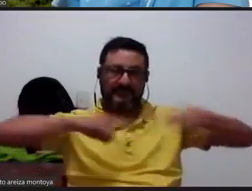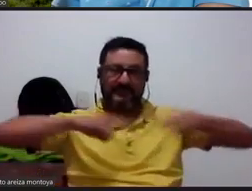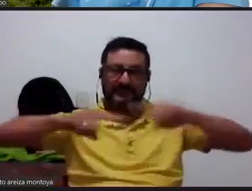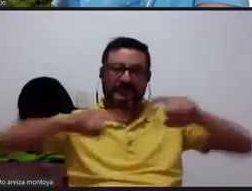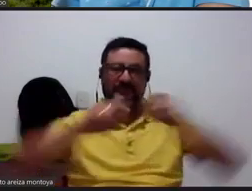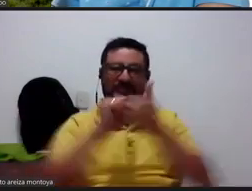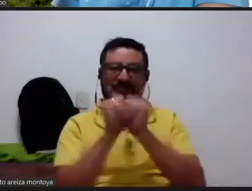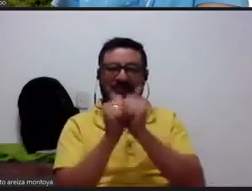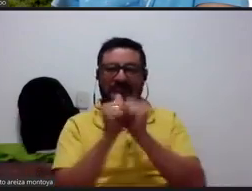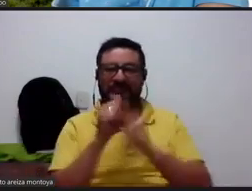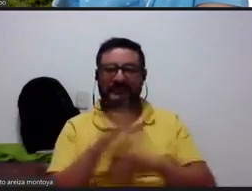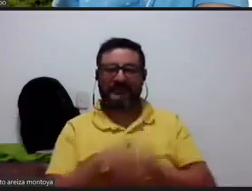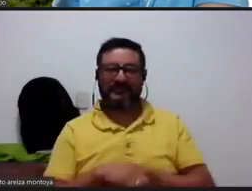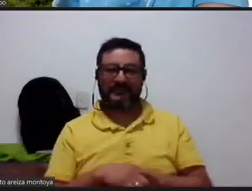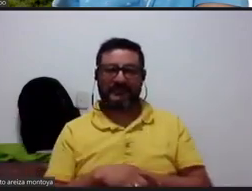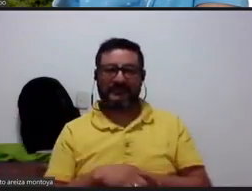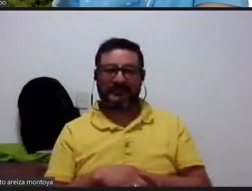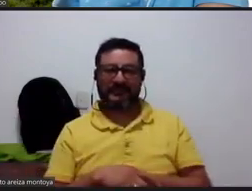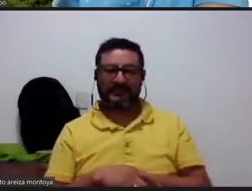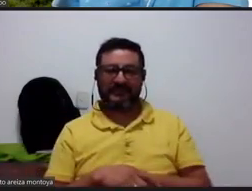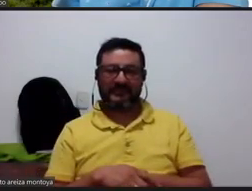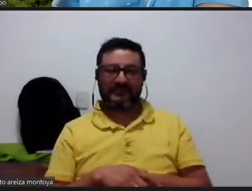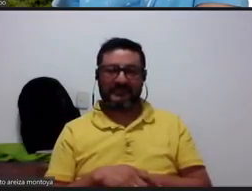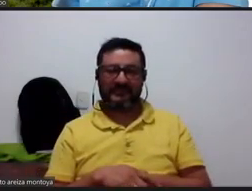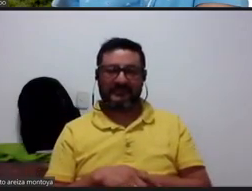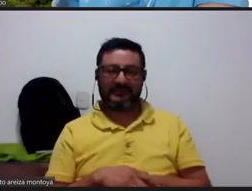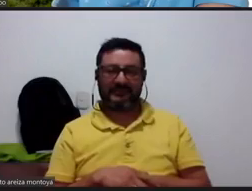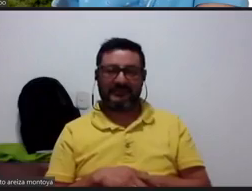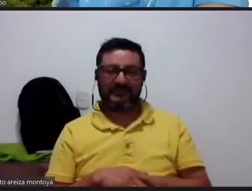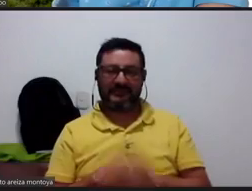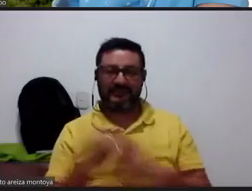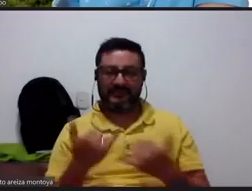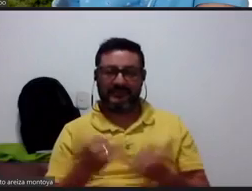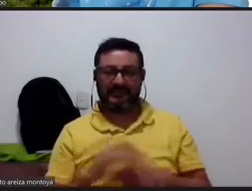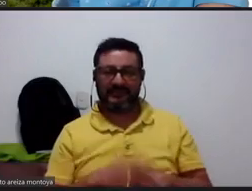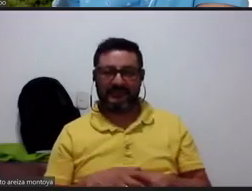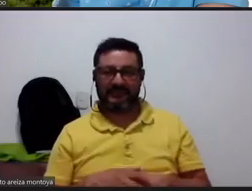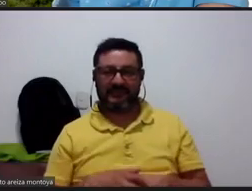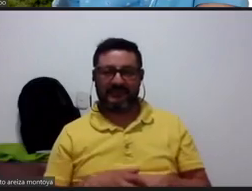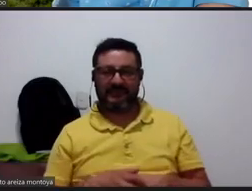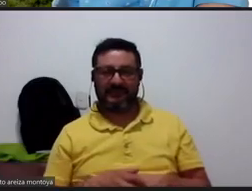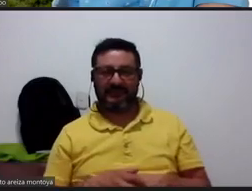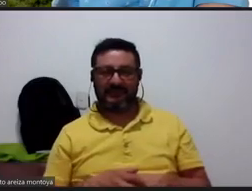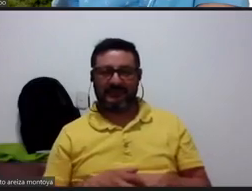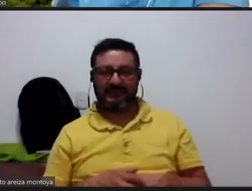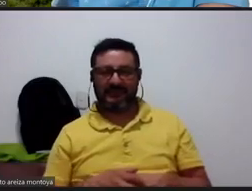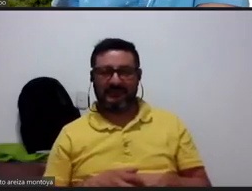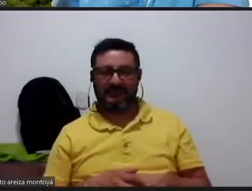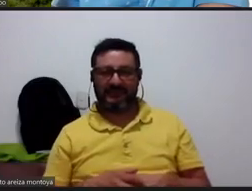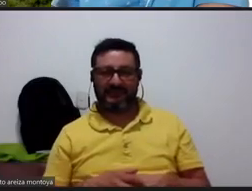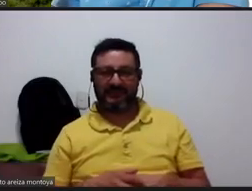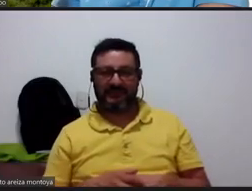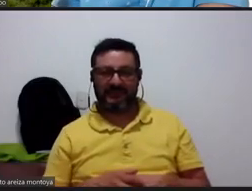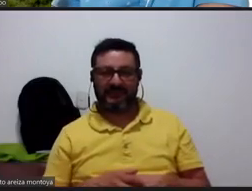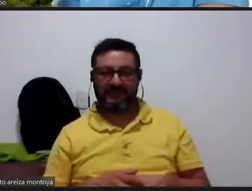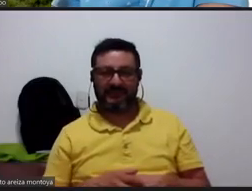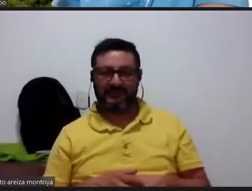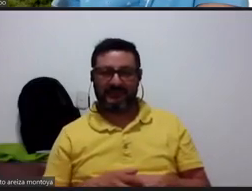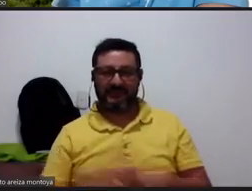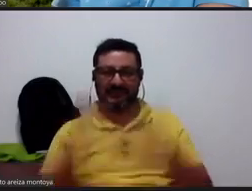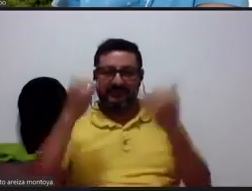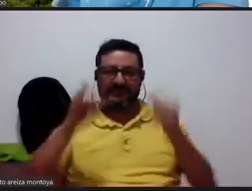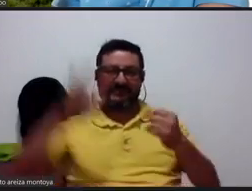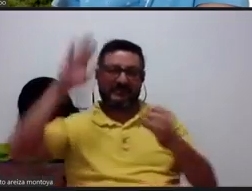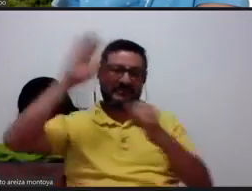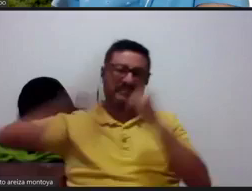deportiva. Y me he ido mucho por ese lado. De hecho, en ese momento, pues, que ya estoy como en la parte final de mi carrera